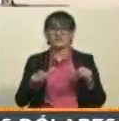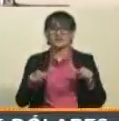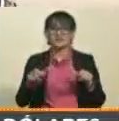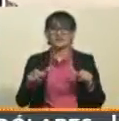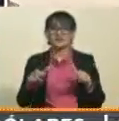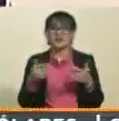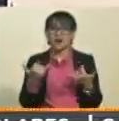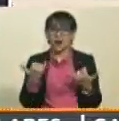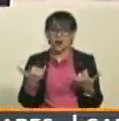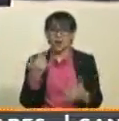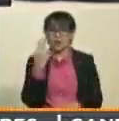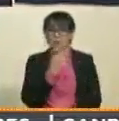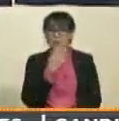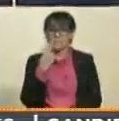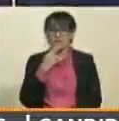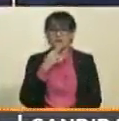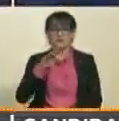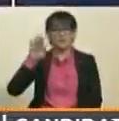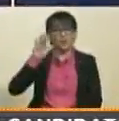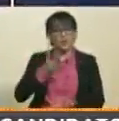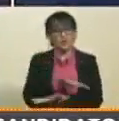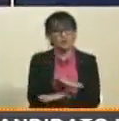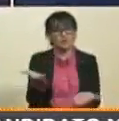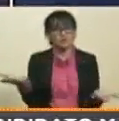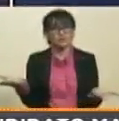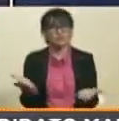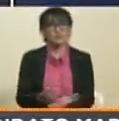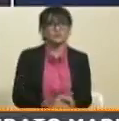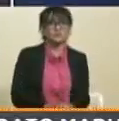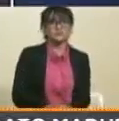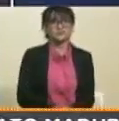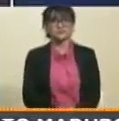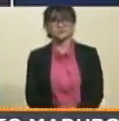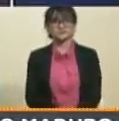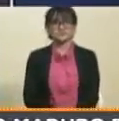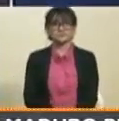me comprometo, juro ante ustedes,